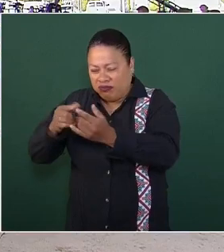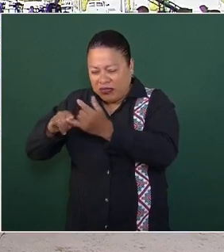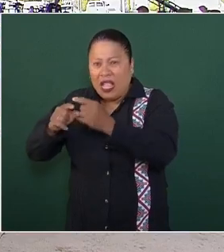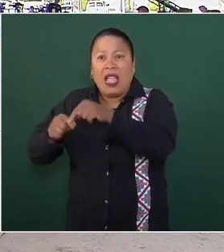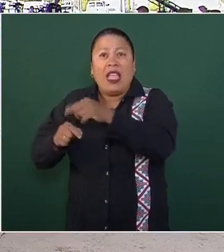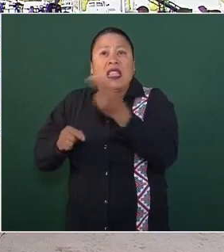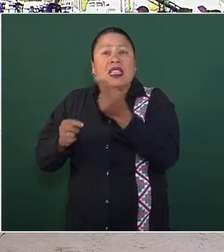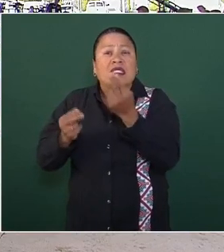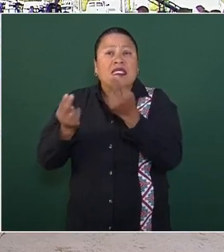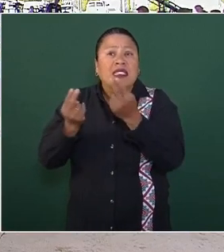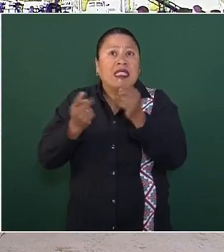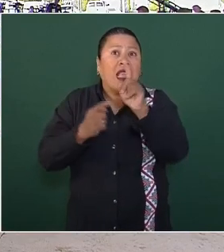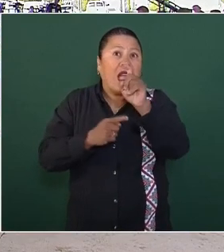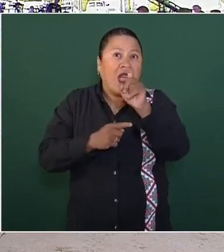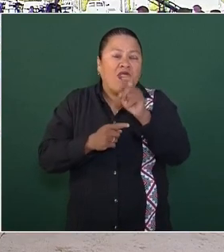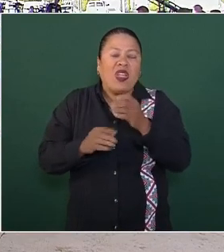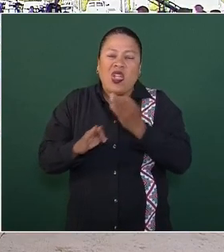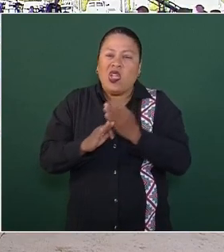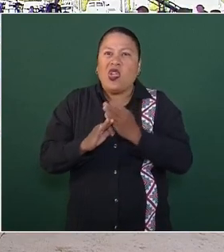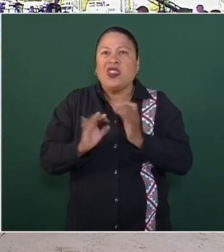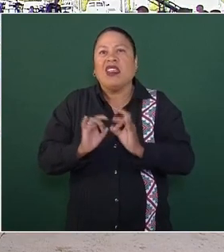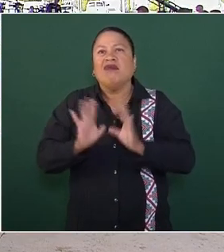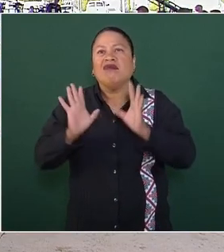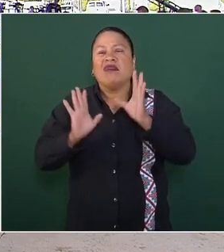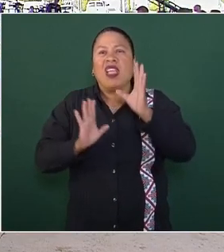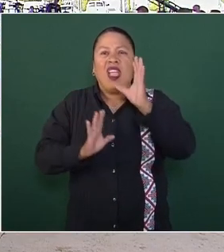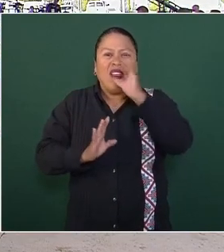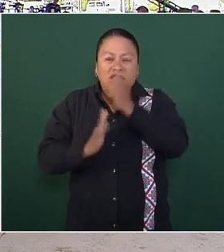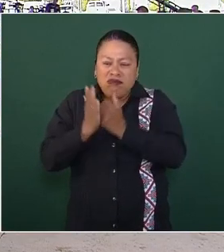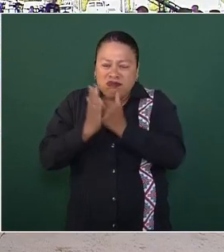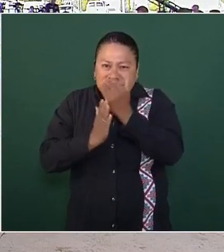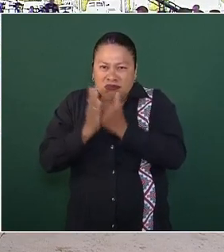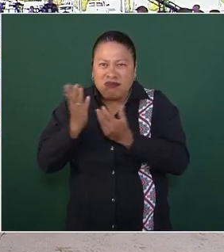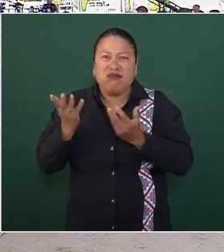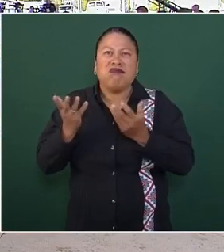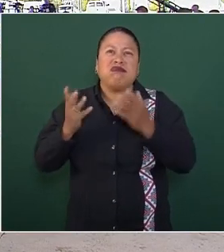estos cambios climáticos y sequía